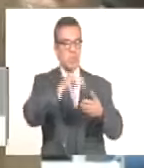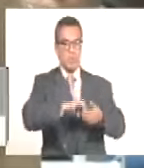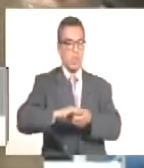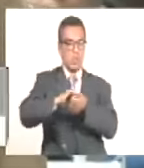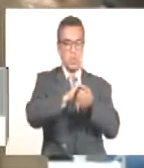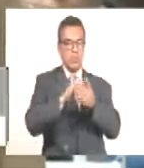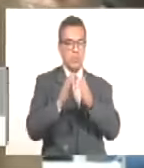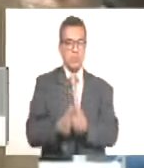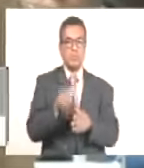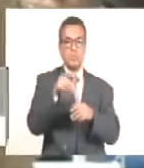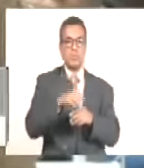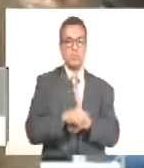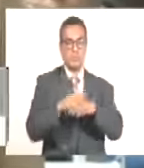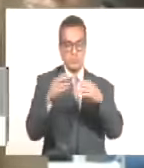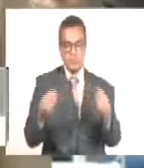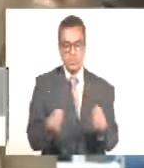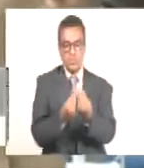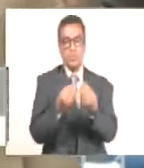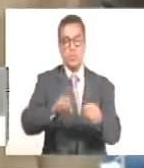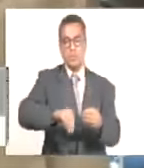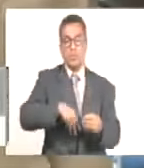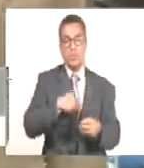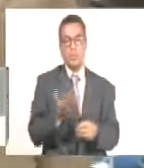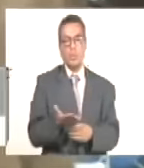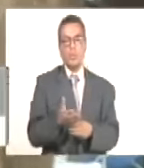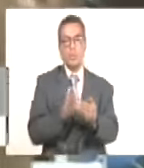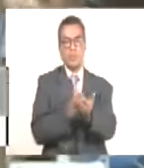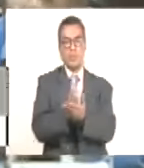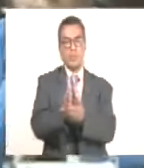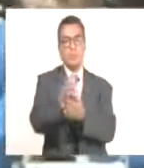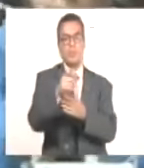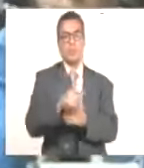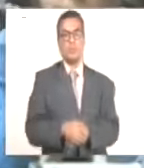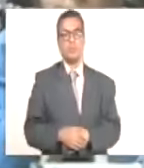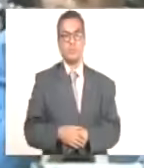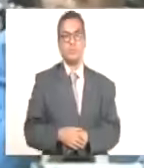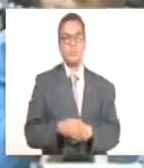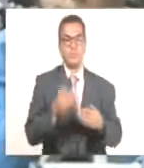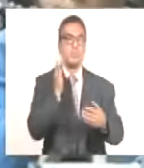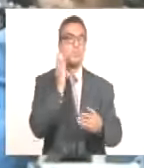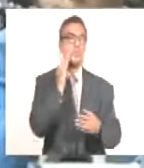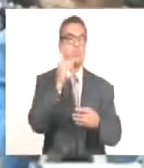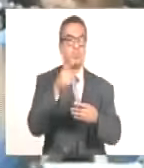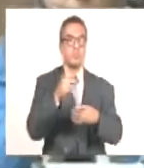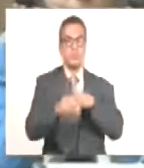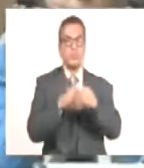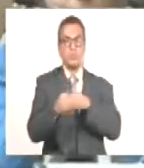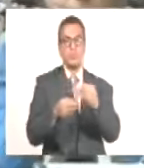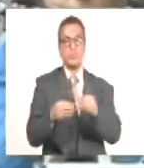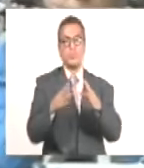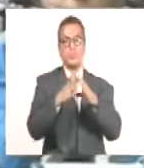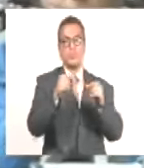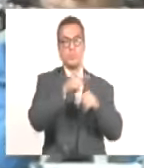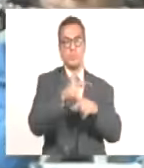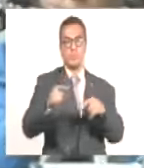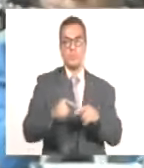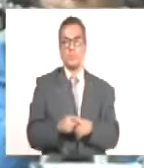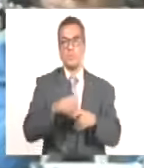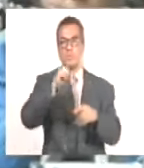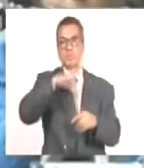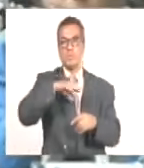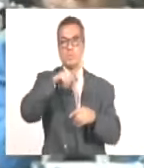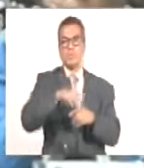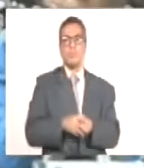trujillanos, para que juntos podamos continuar dando los ejemplos que han dado todas esas